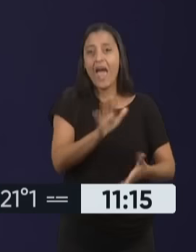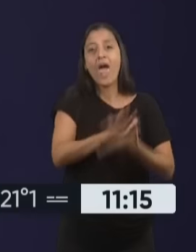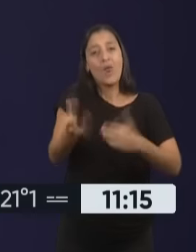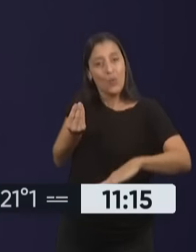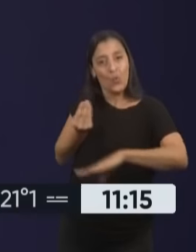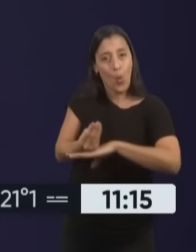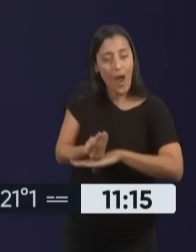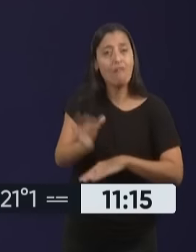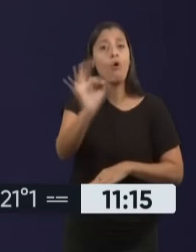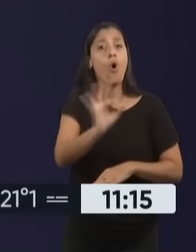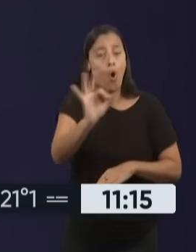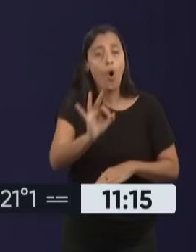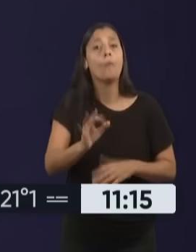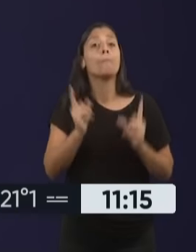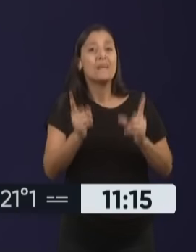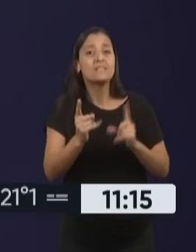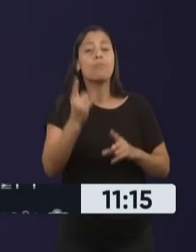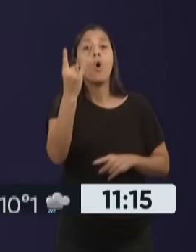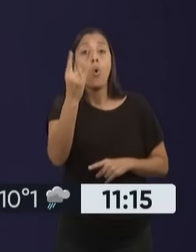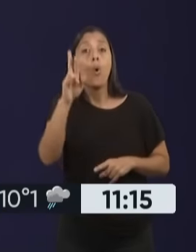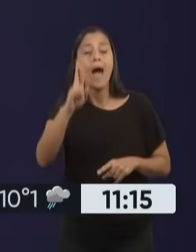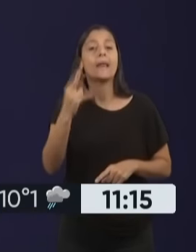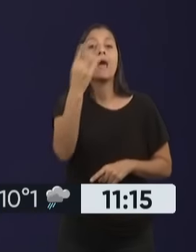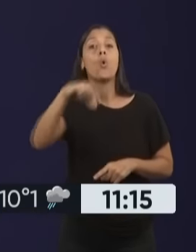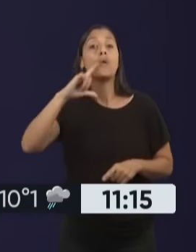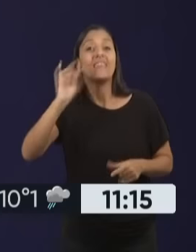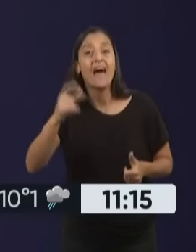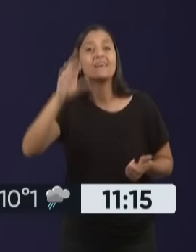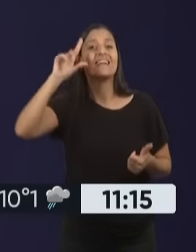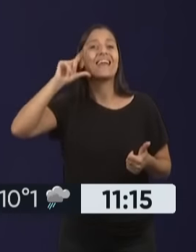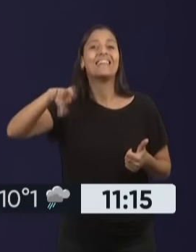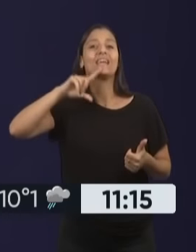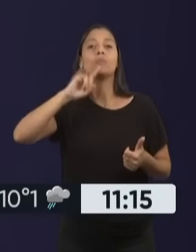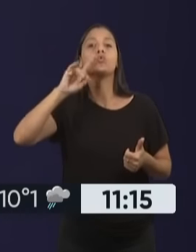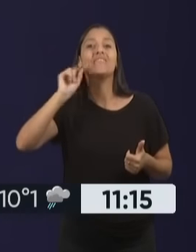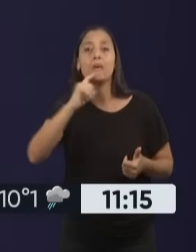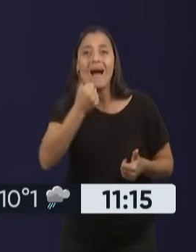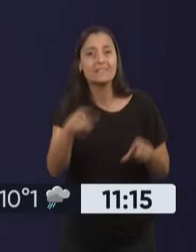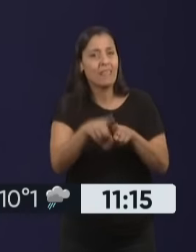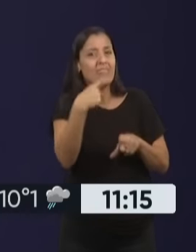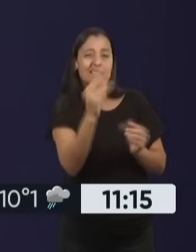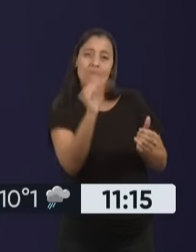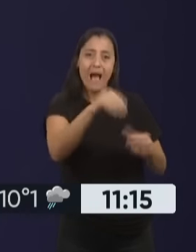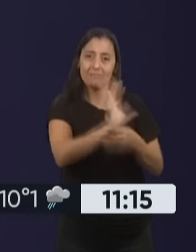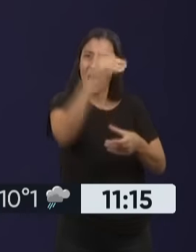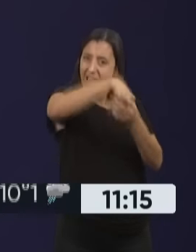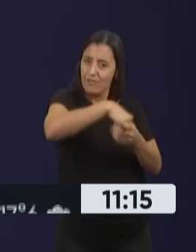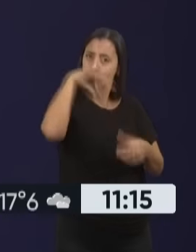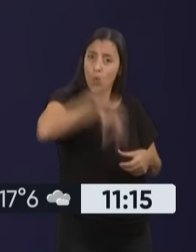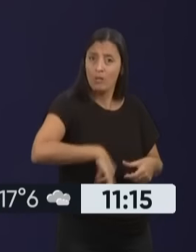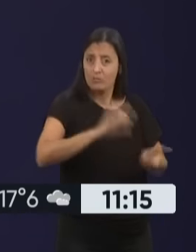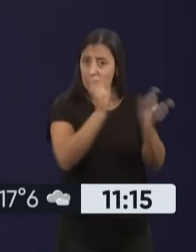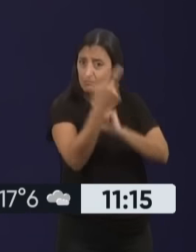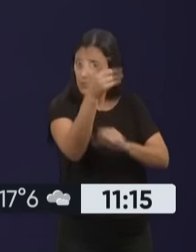reasignación de urs de unidades retributivas etcétera no no hubo ningún cambio de nada en